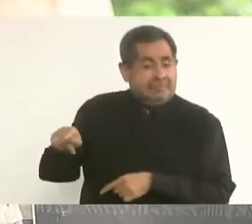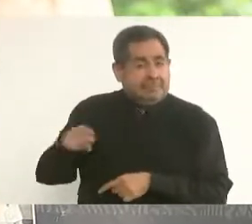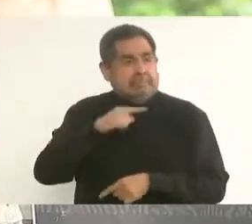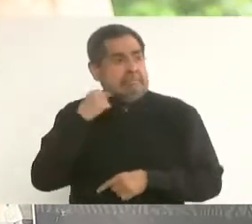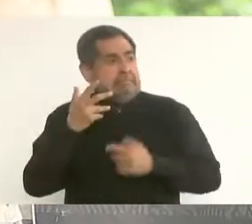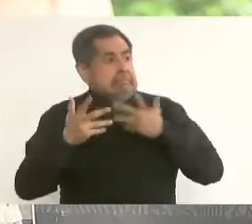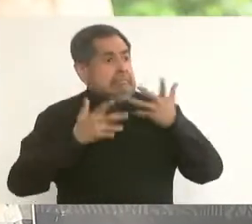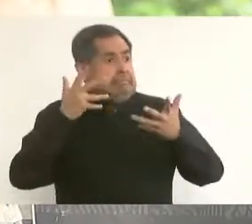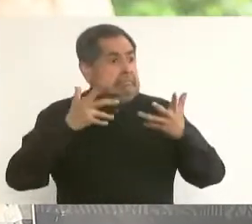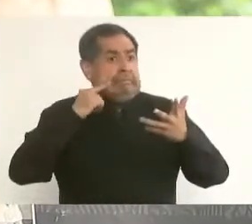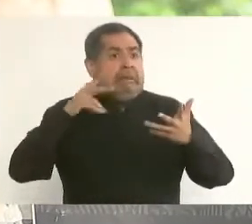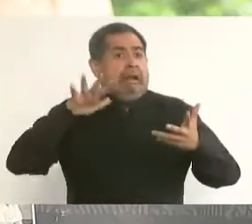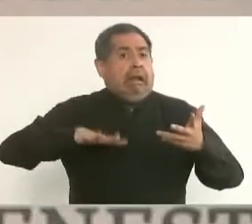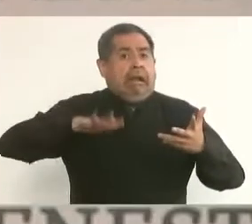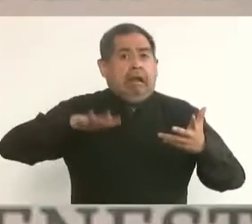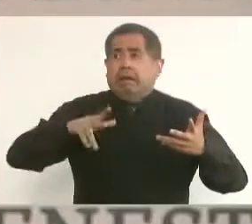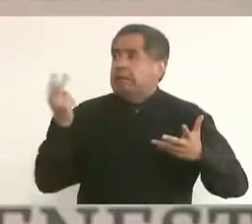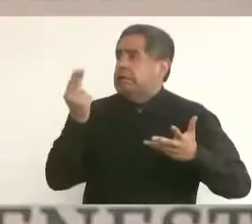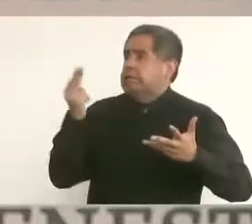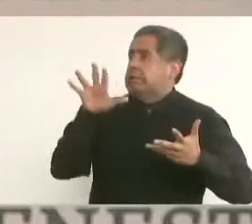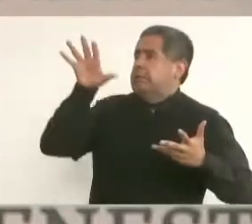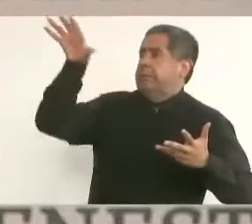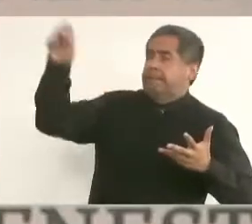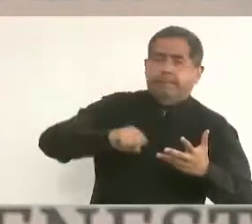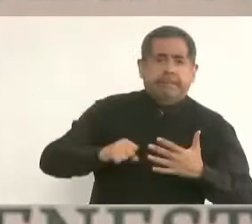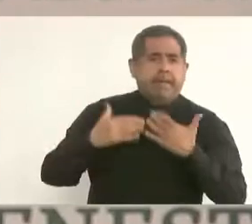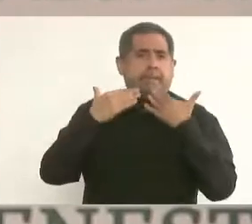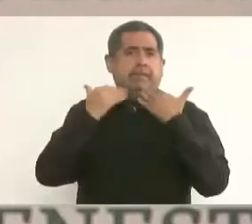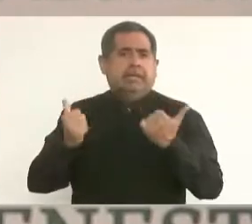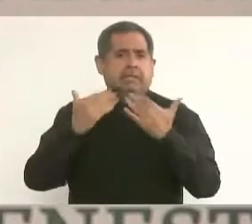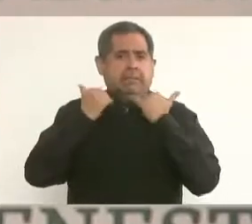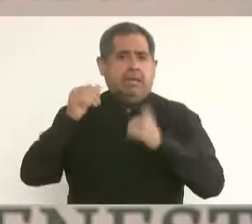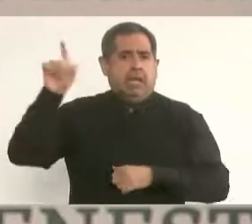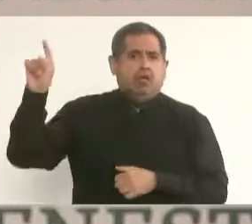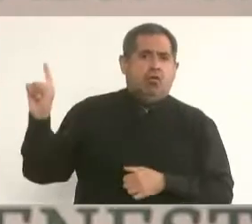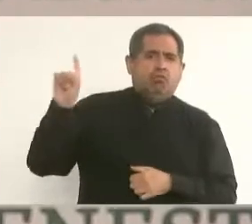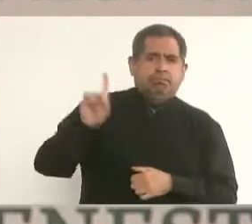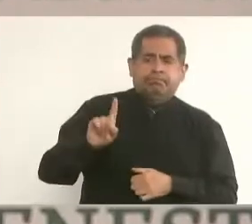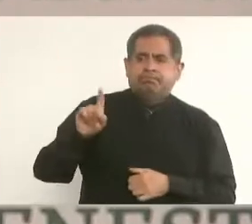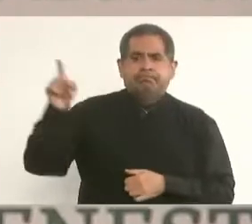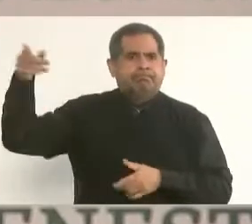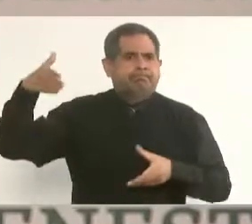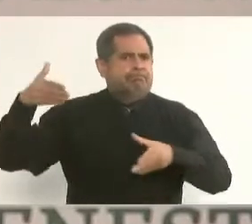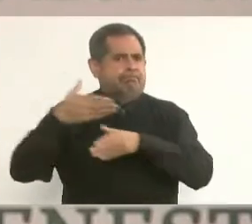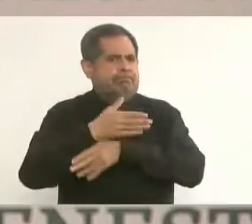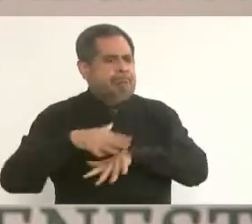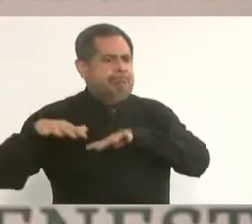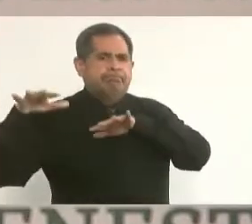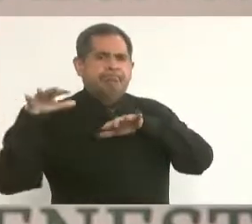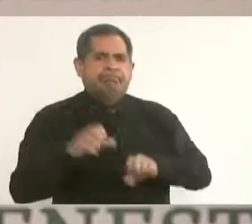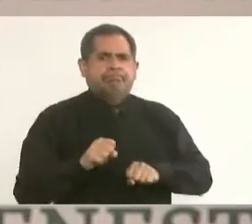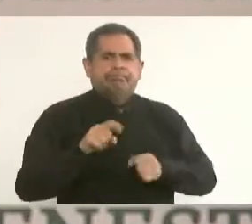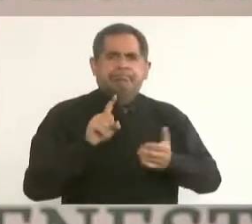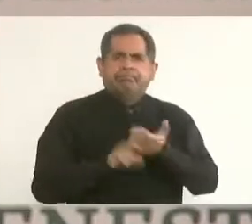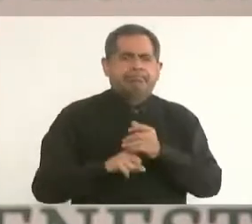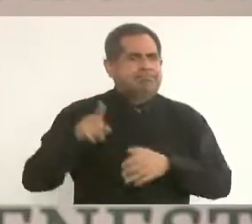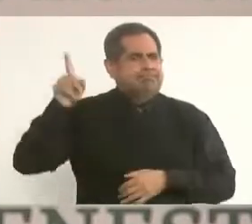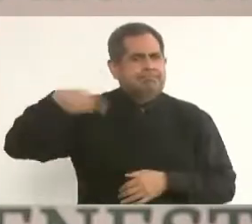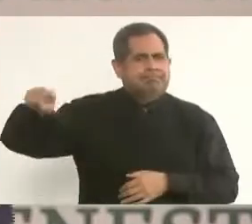a un príncipe, a Maximiliano, y nos invadió el